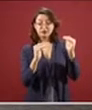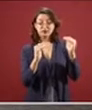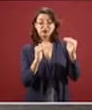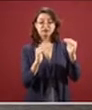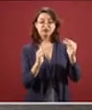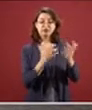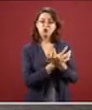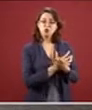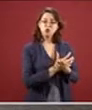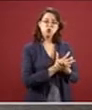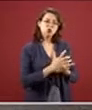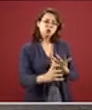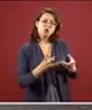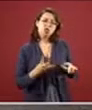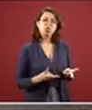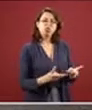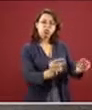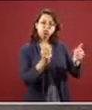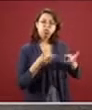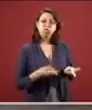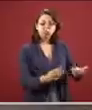se exceden.